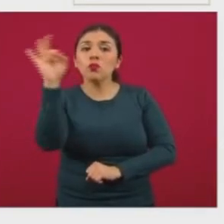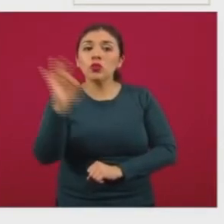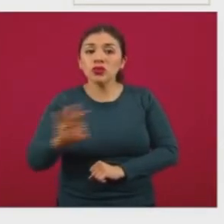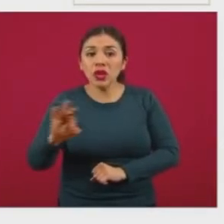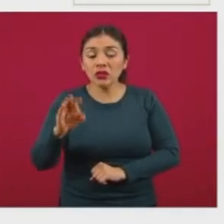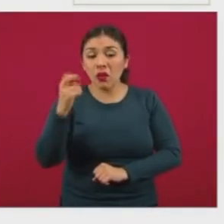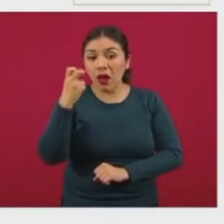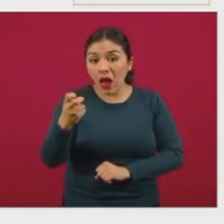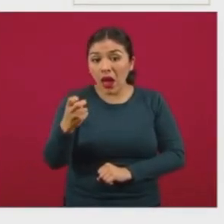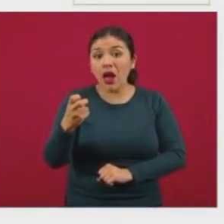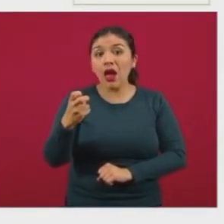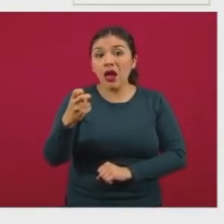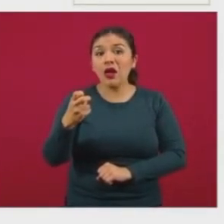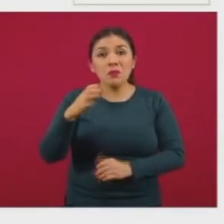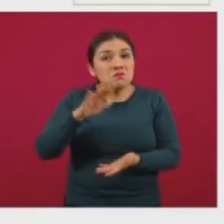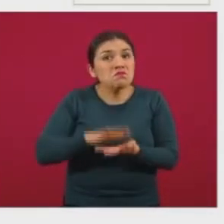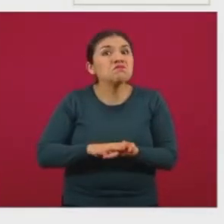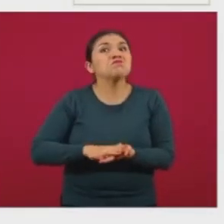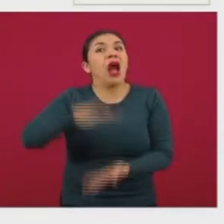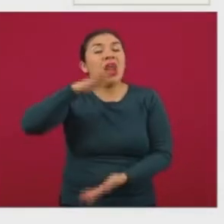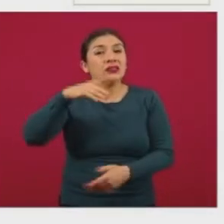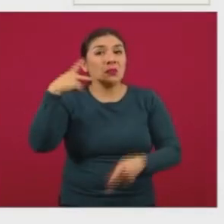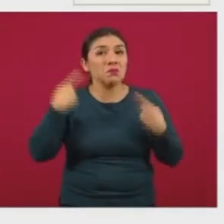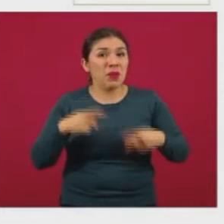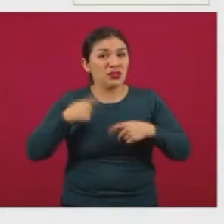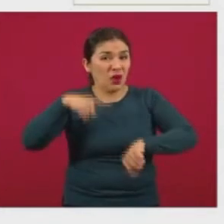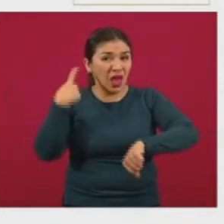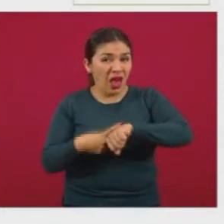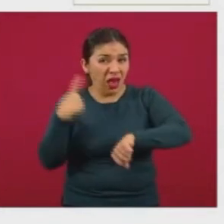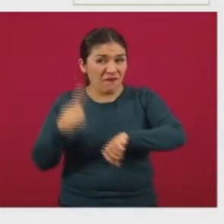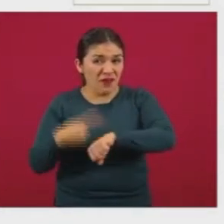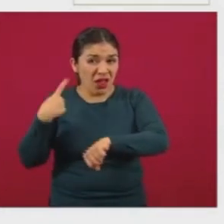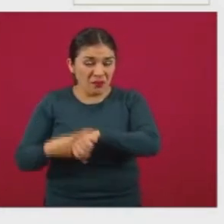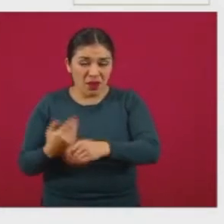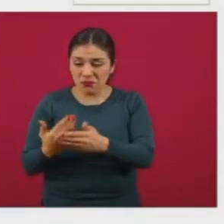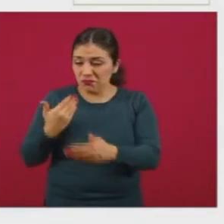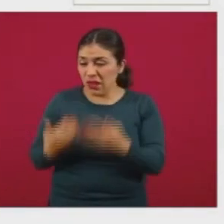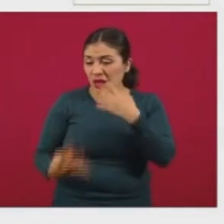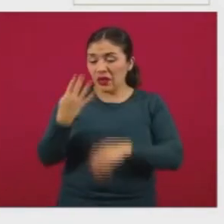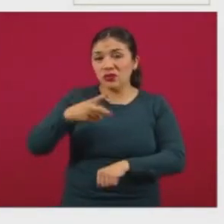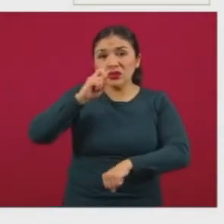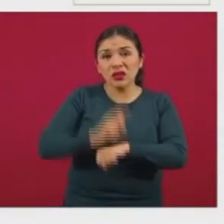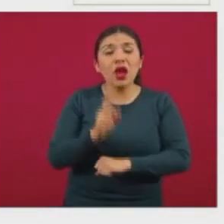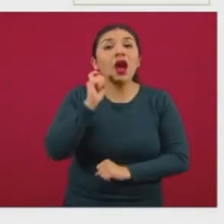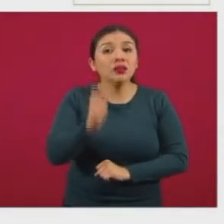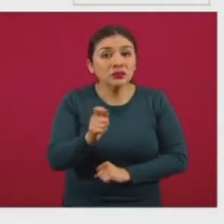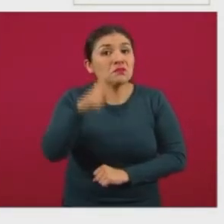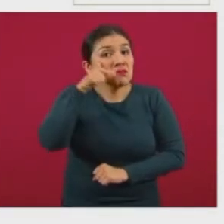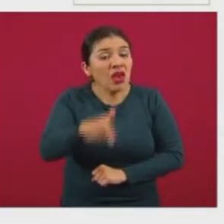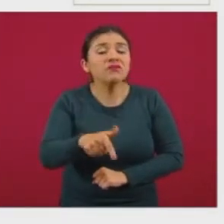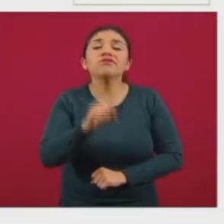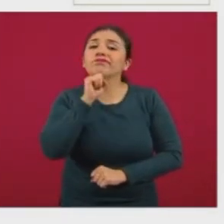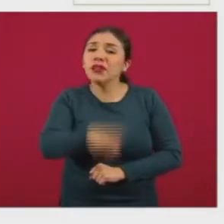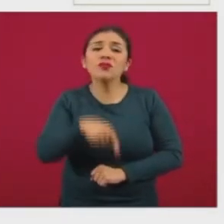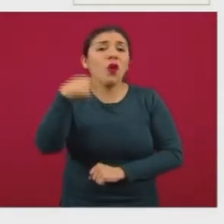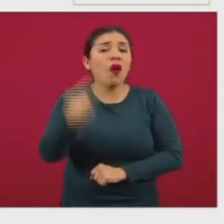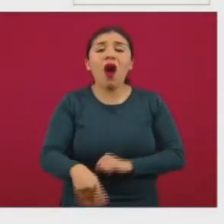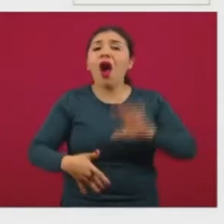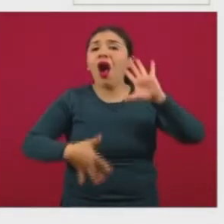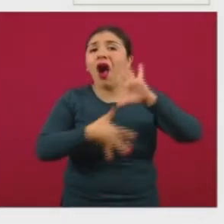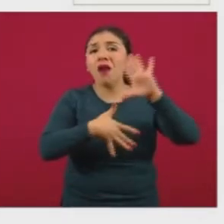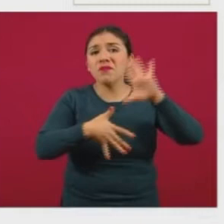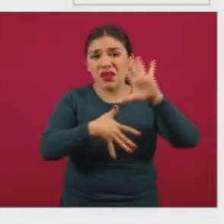45.5%, es decir, con la mayoría de estos casos en los últimos 14 días, es precisamente la región de